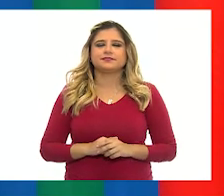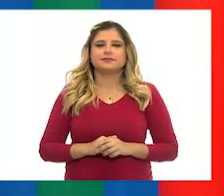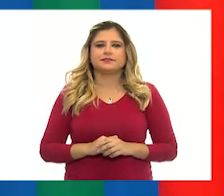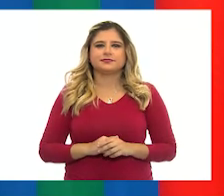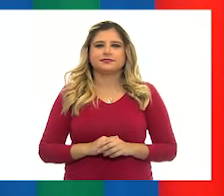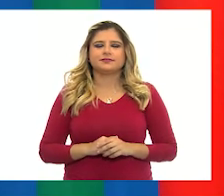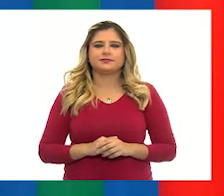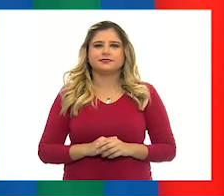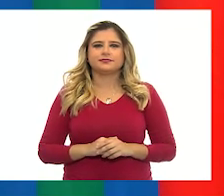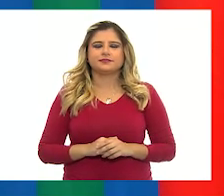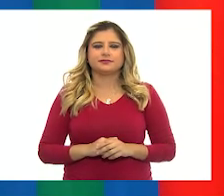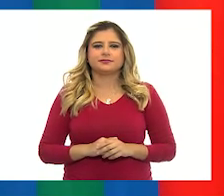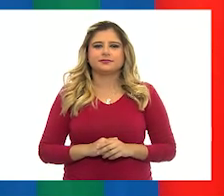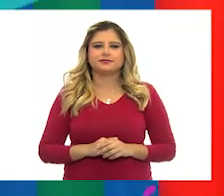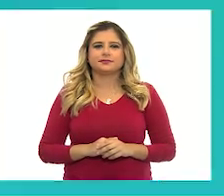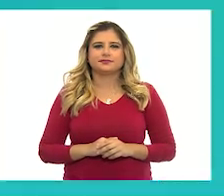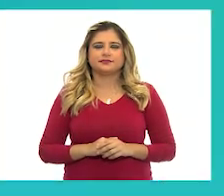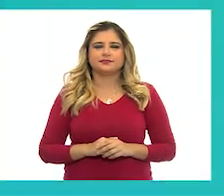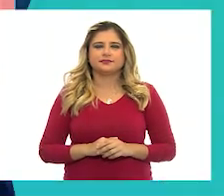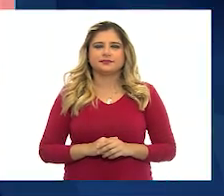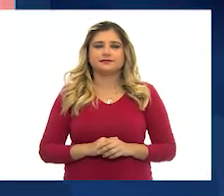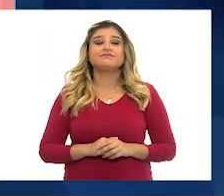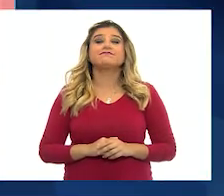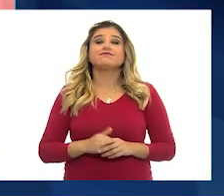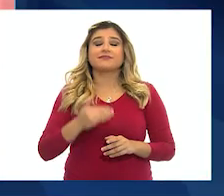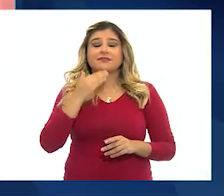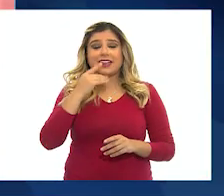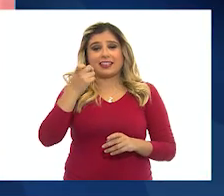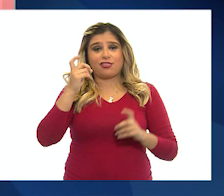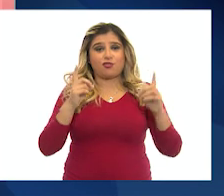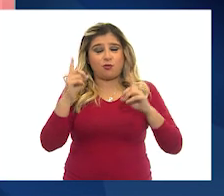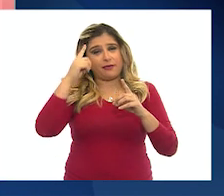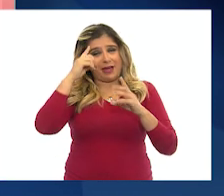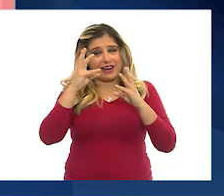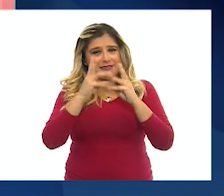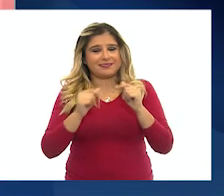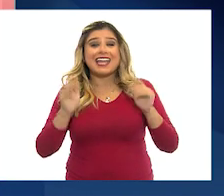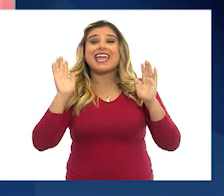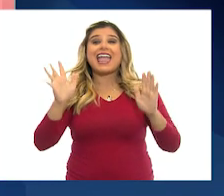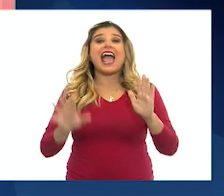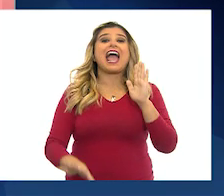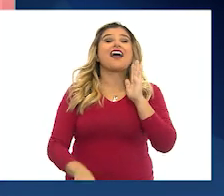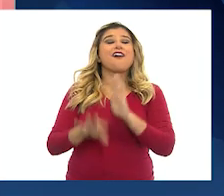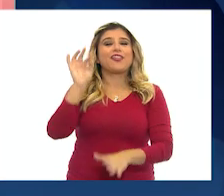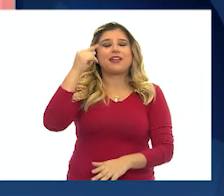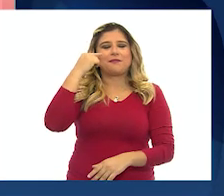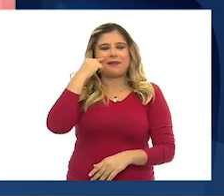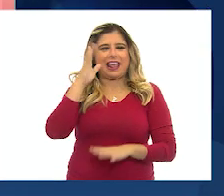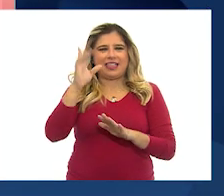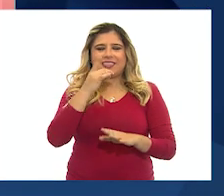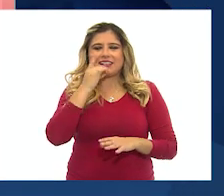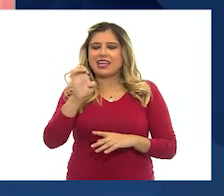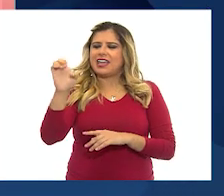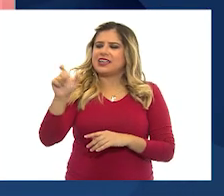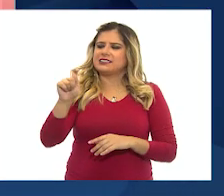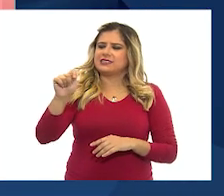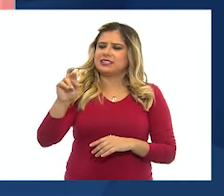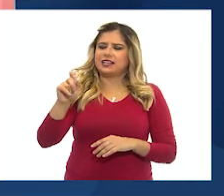no quedarme con la duda. Así es, por eso son las dudas, para resolverlas. Ya la encontré, aquí está. Dice